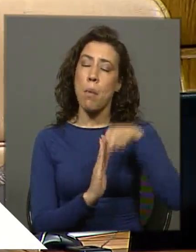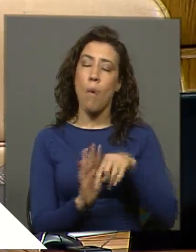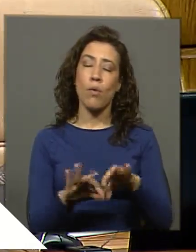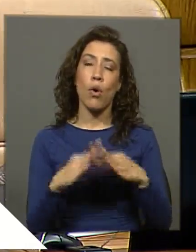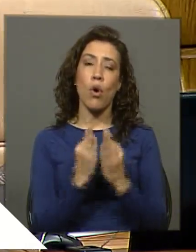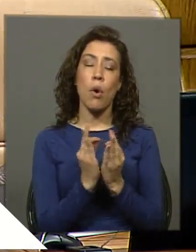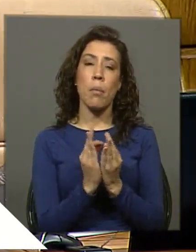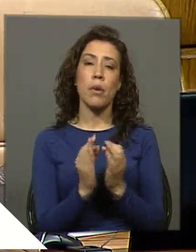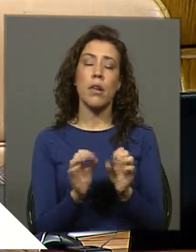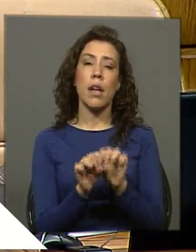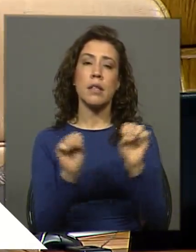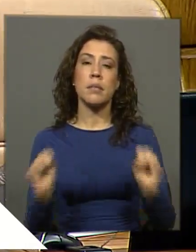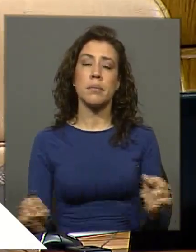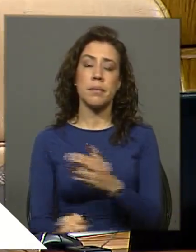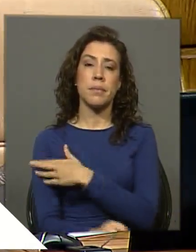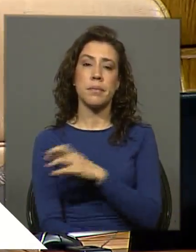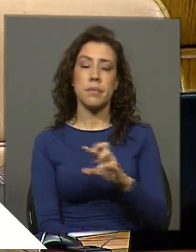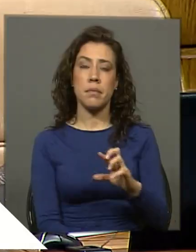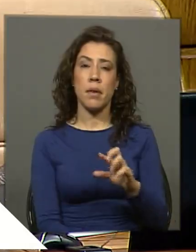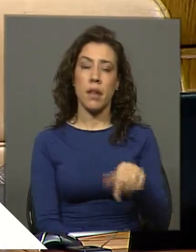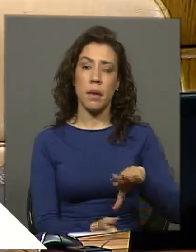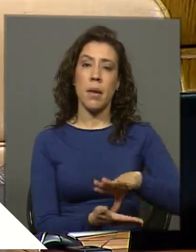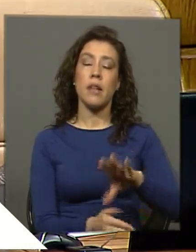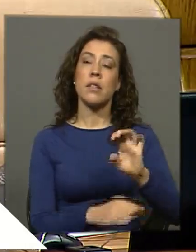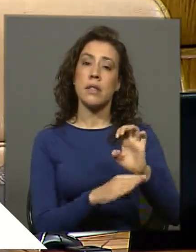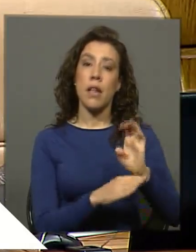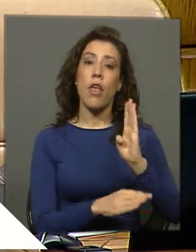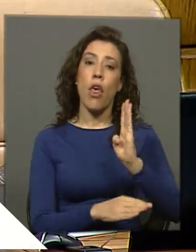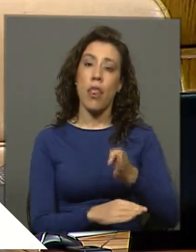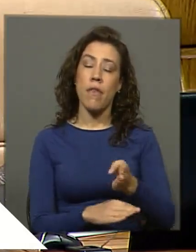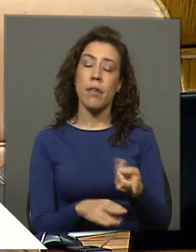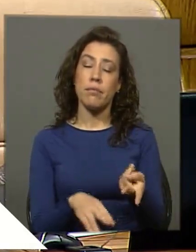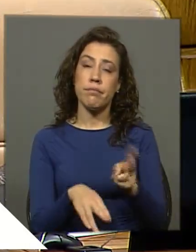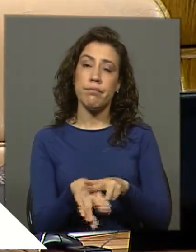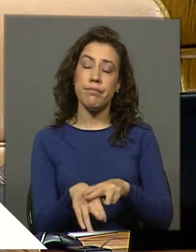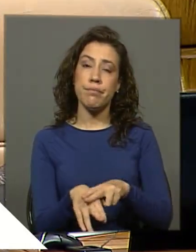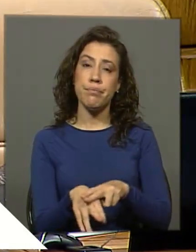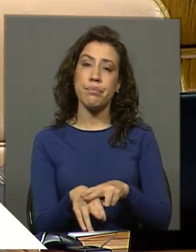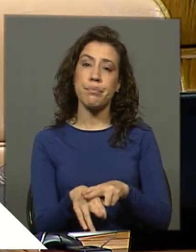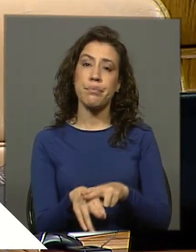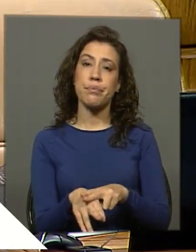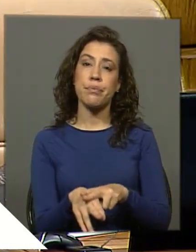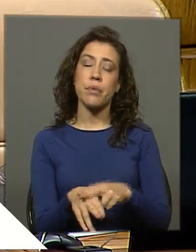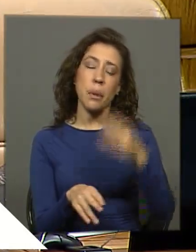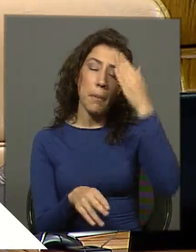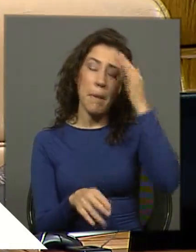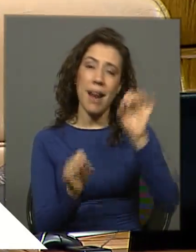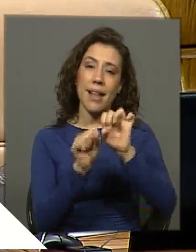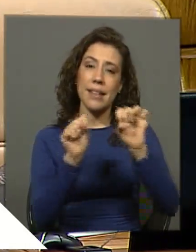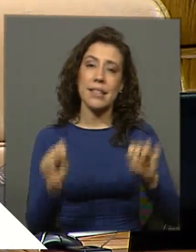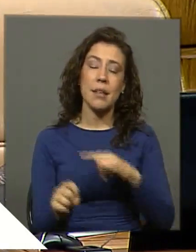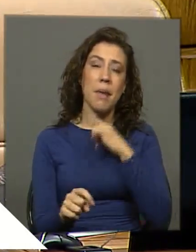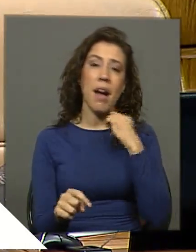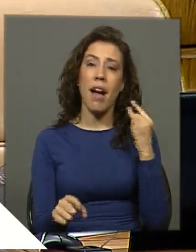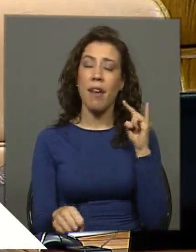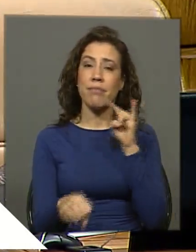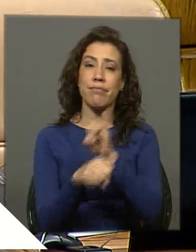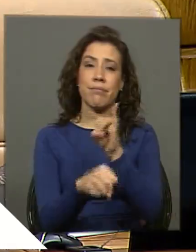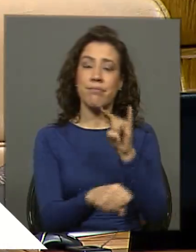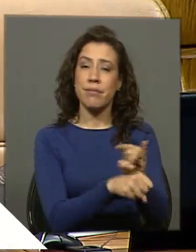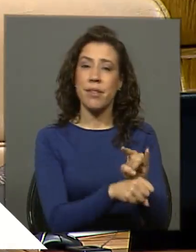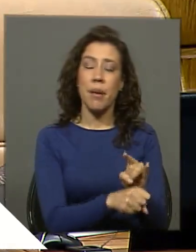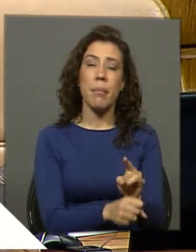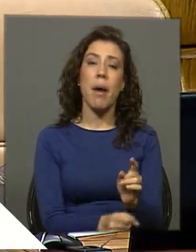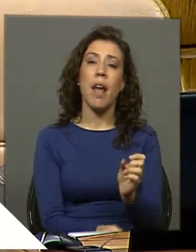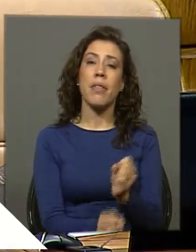previsional de nuestro país y por eso que el Estado tiene que suplementar un mal sistema un sistema que ha sido un fraude para los trabajadores